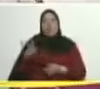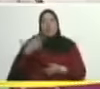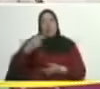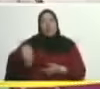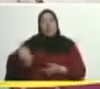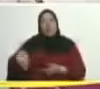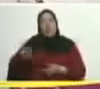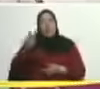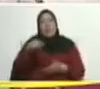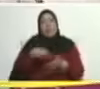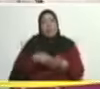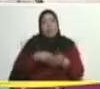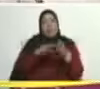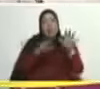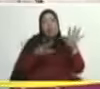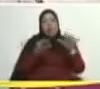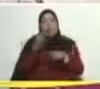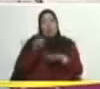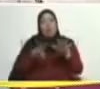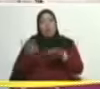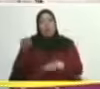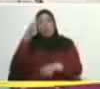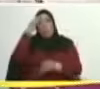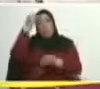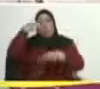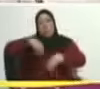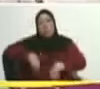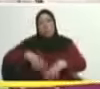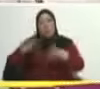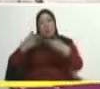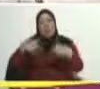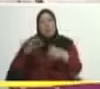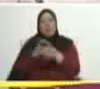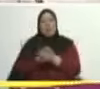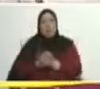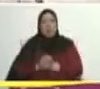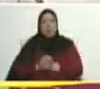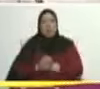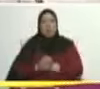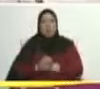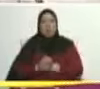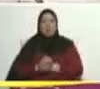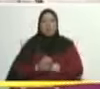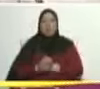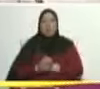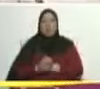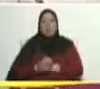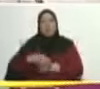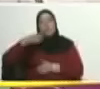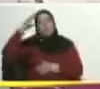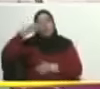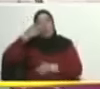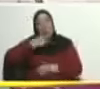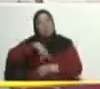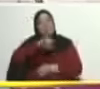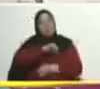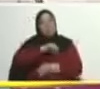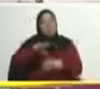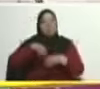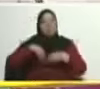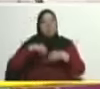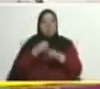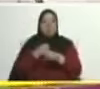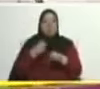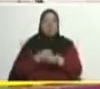1820, en la firma de los acuerdos de amnistía, cese al fuego con el ejército español, reconocimiento